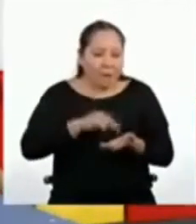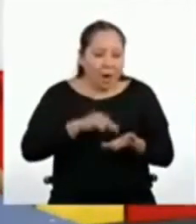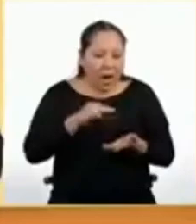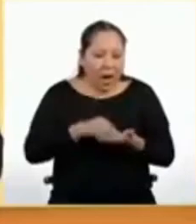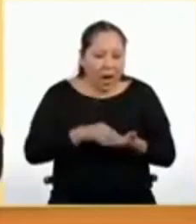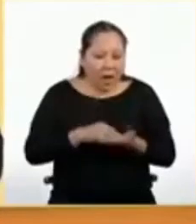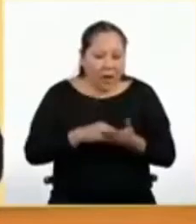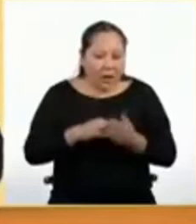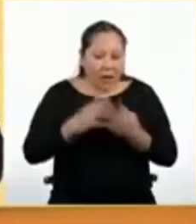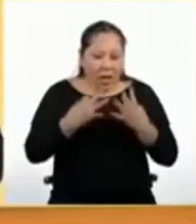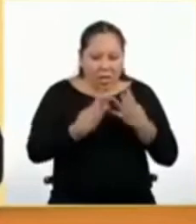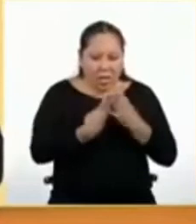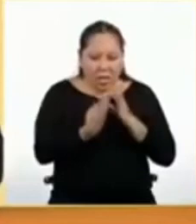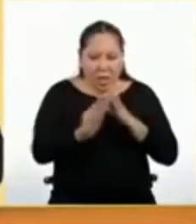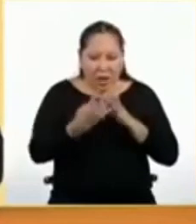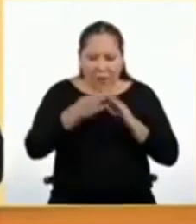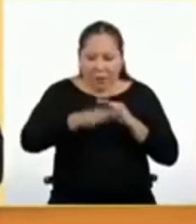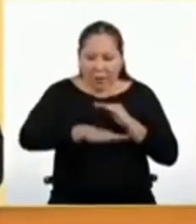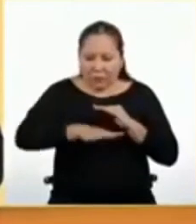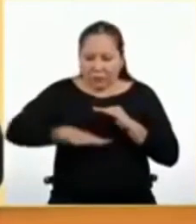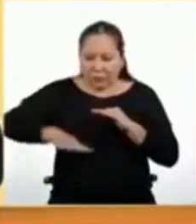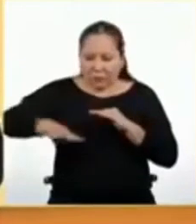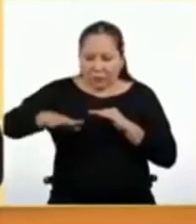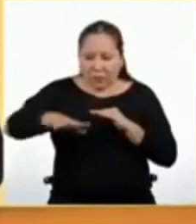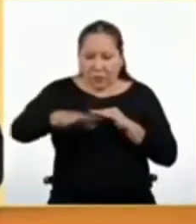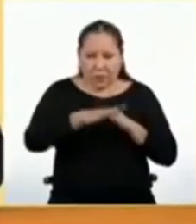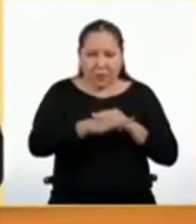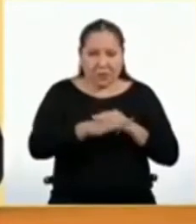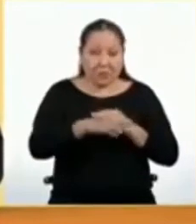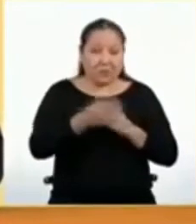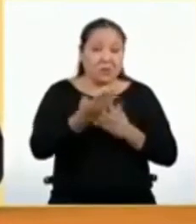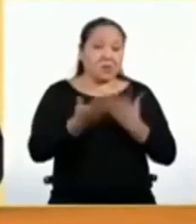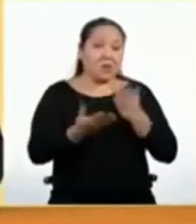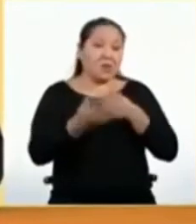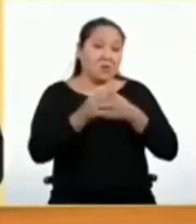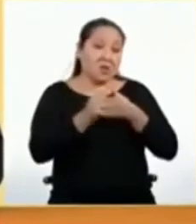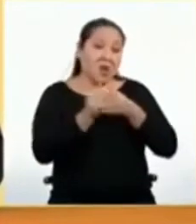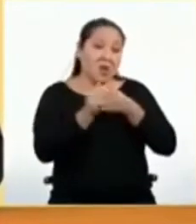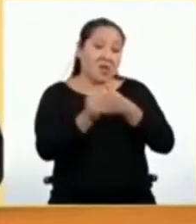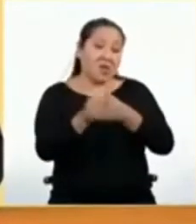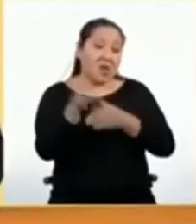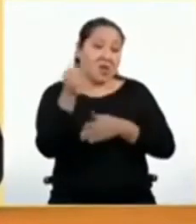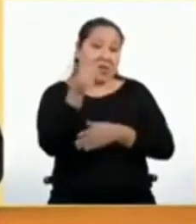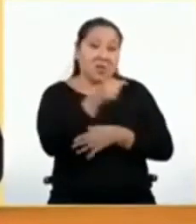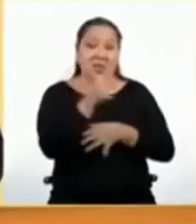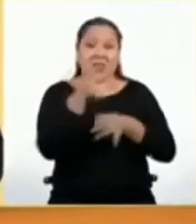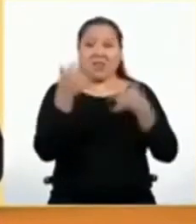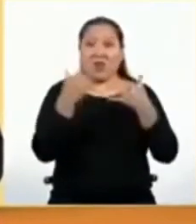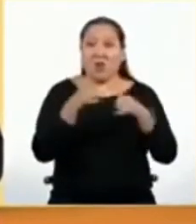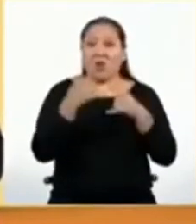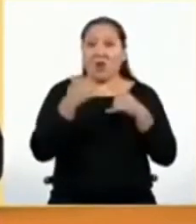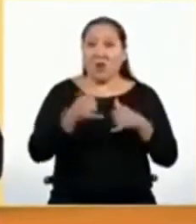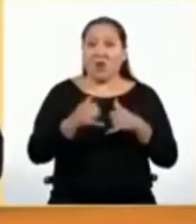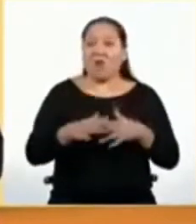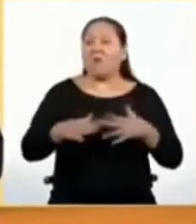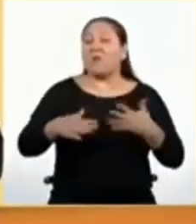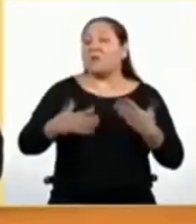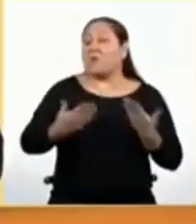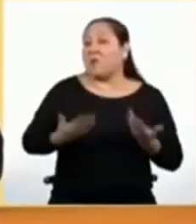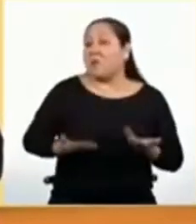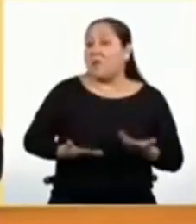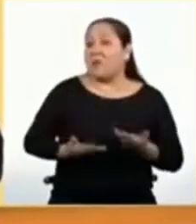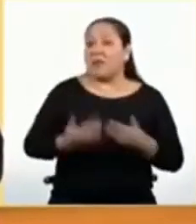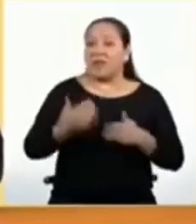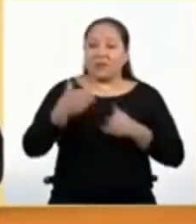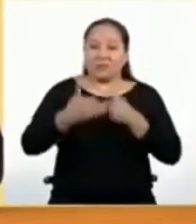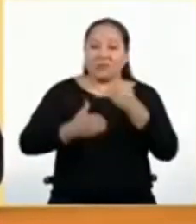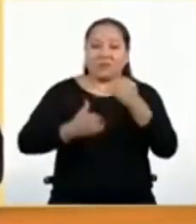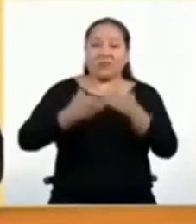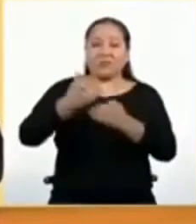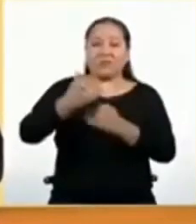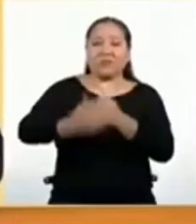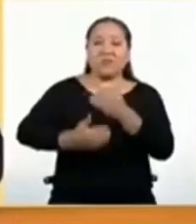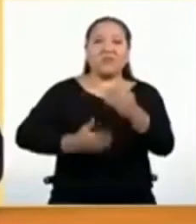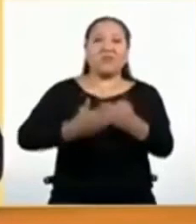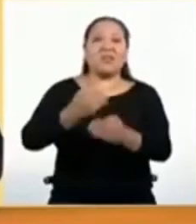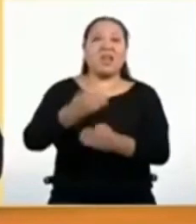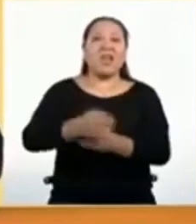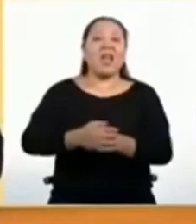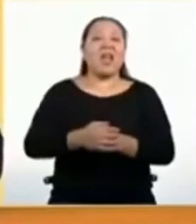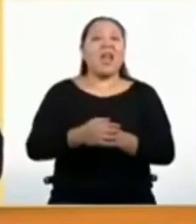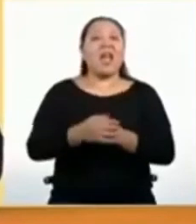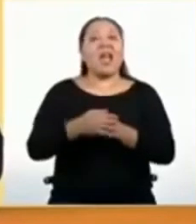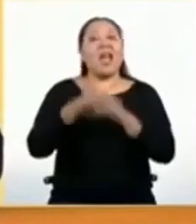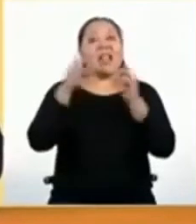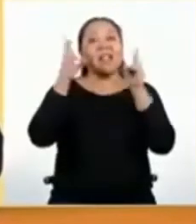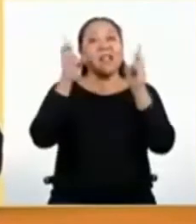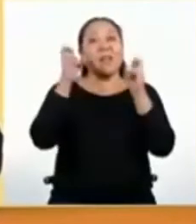la base. ¿Por qué no la seguimos como guía? Creo que de este juego vamos a poder seguir desarrollando nuestro tema de